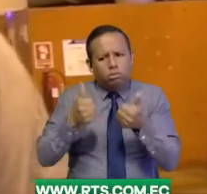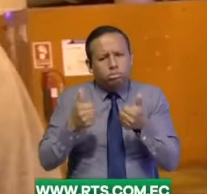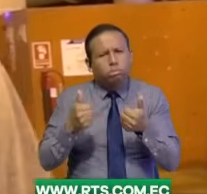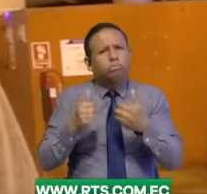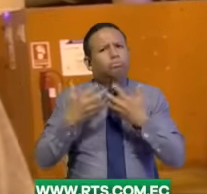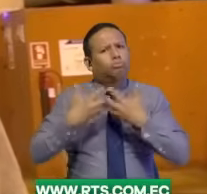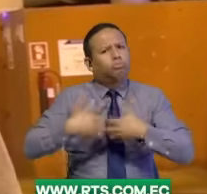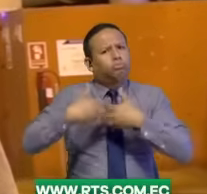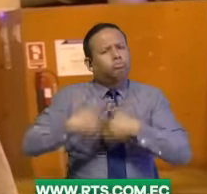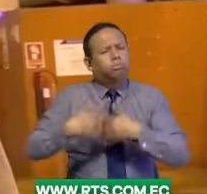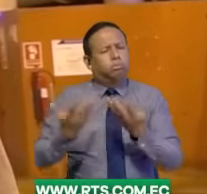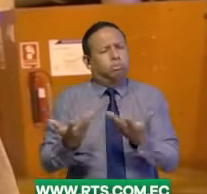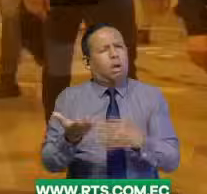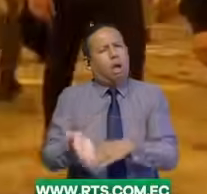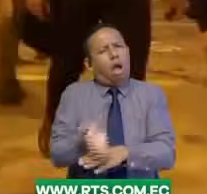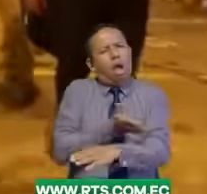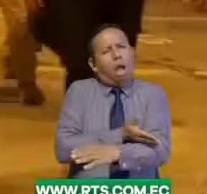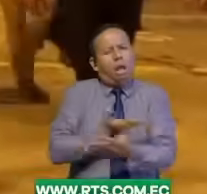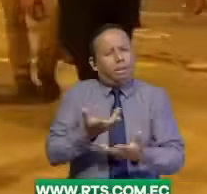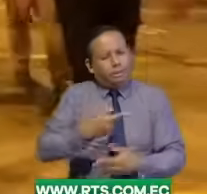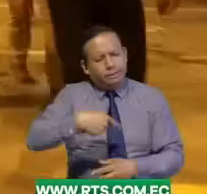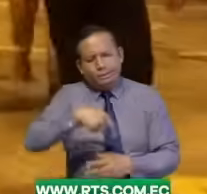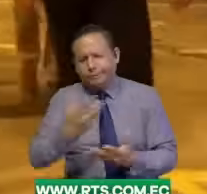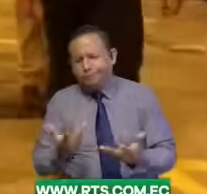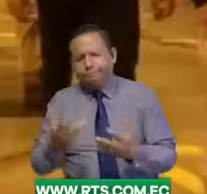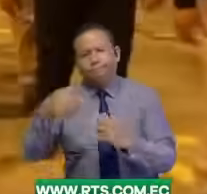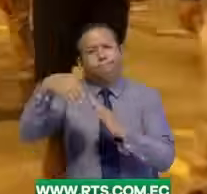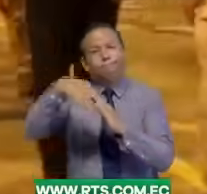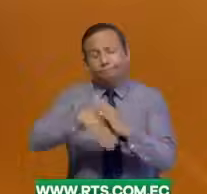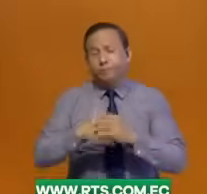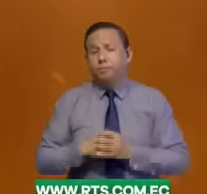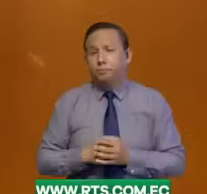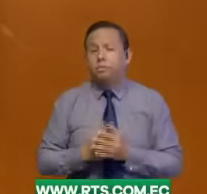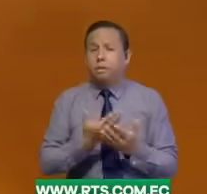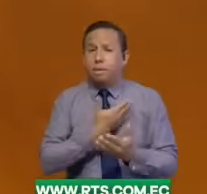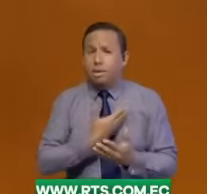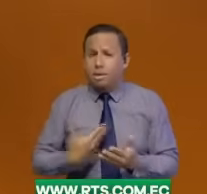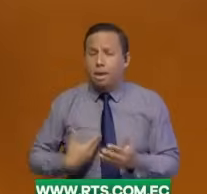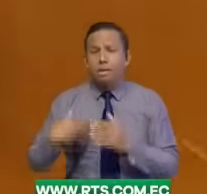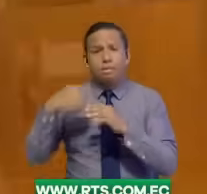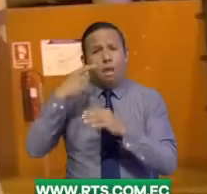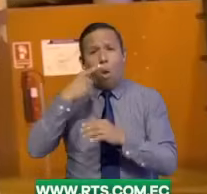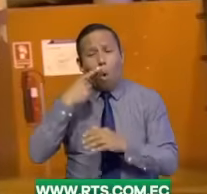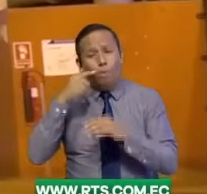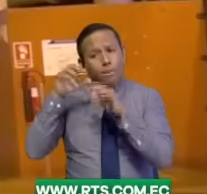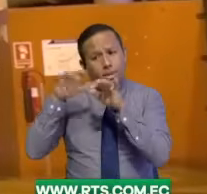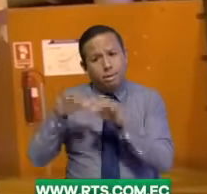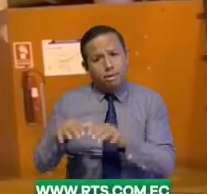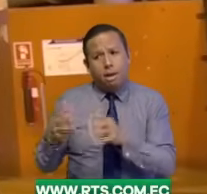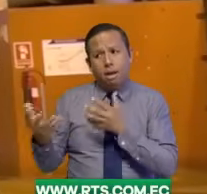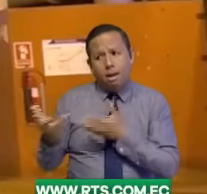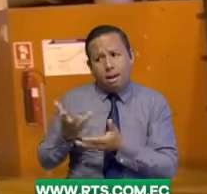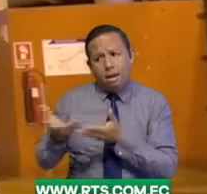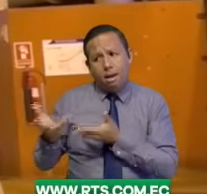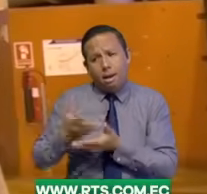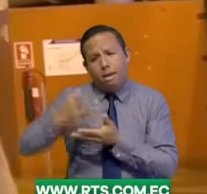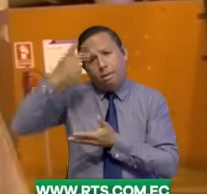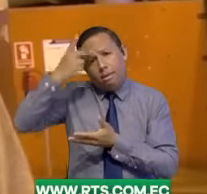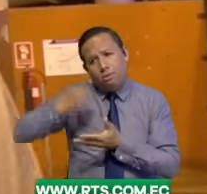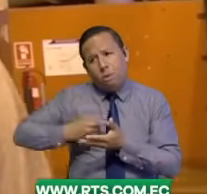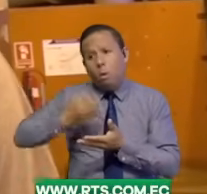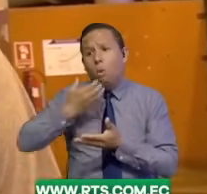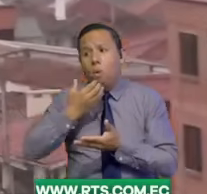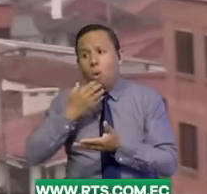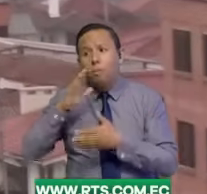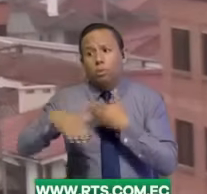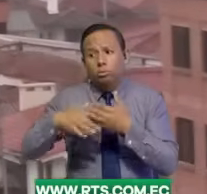en entredicho, digamos, la operación a mediano plazo. Con el presidente y con el secretario de la administración estar atrás de estos temas y tomar decisiones en busca de que esto no llegue